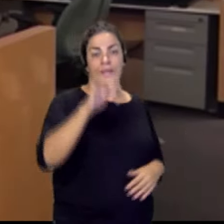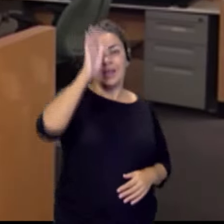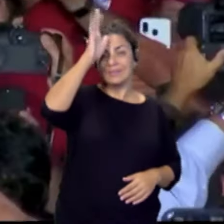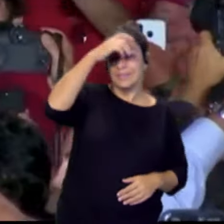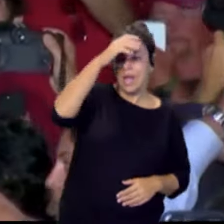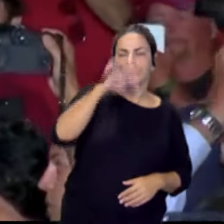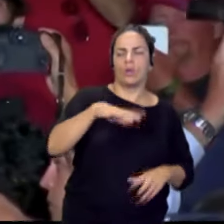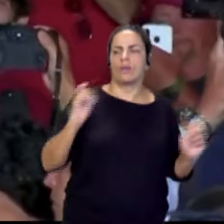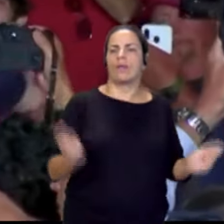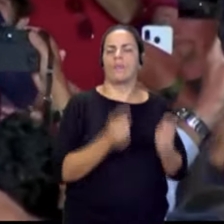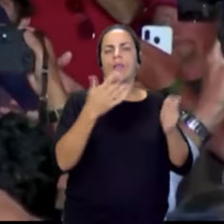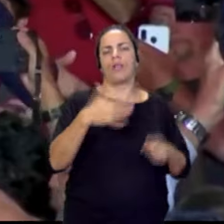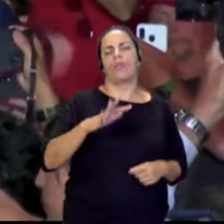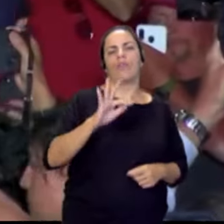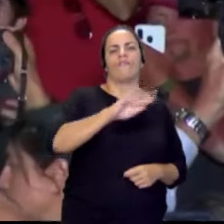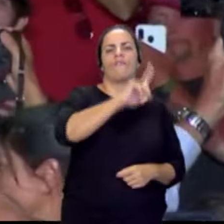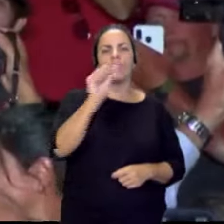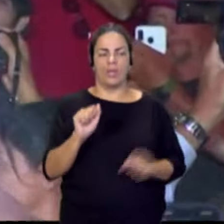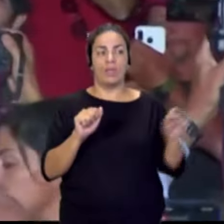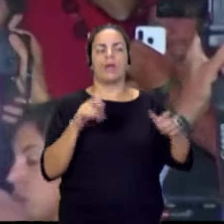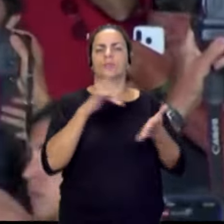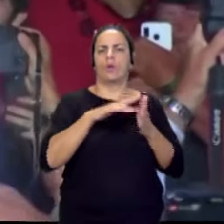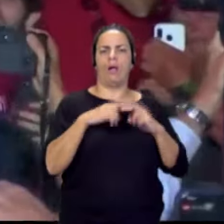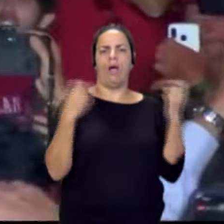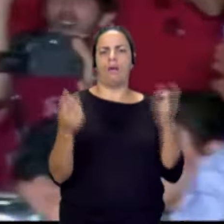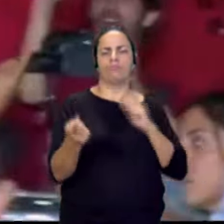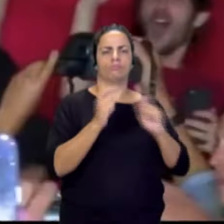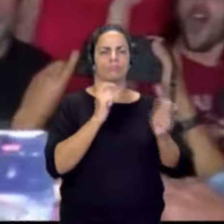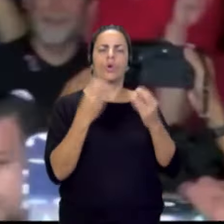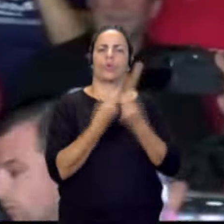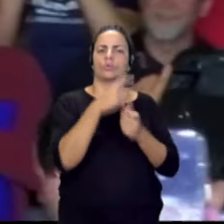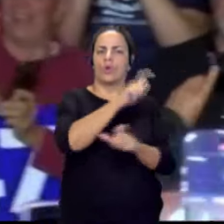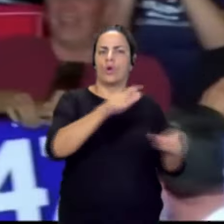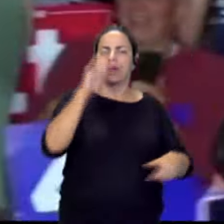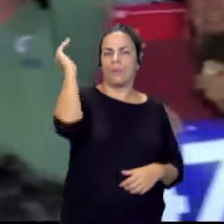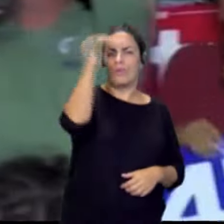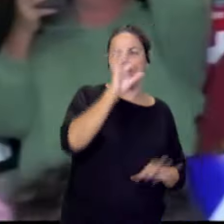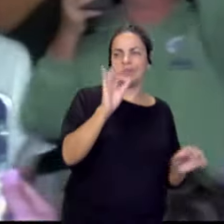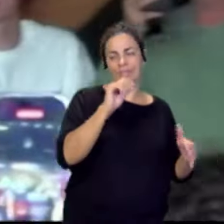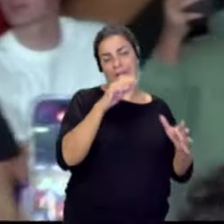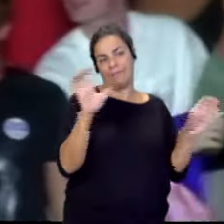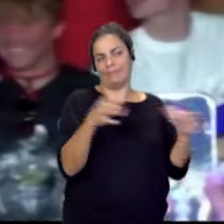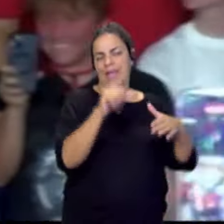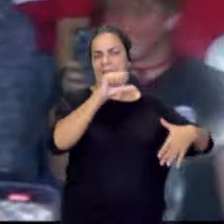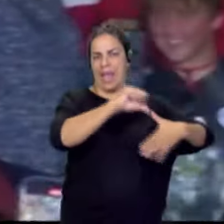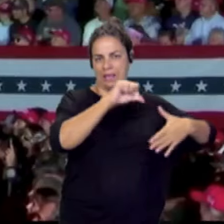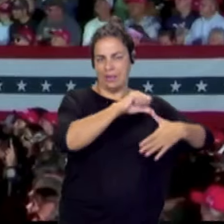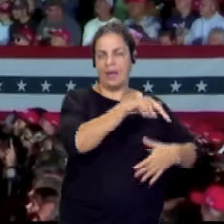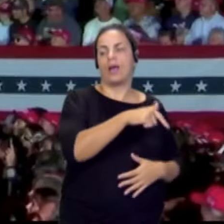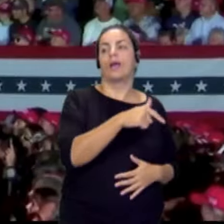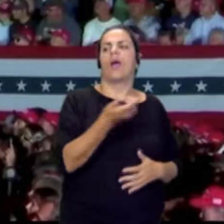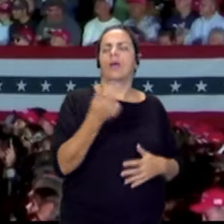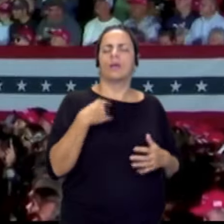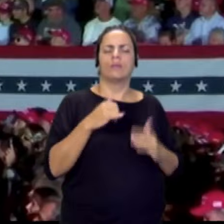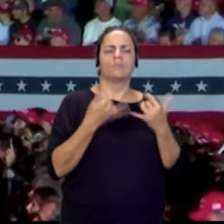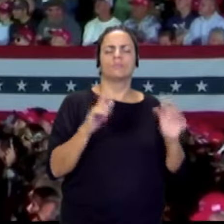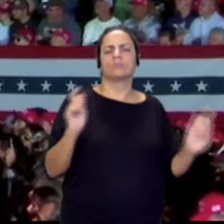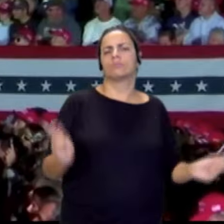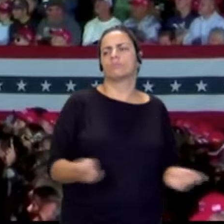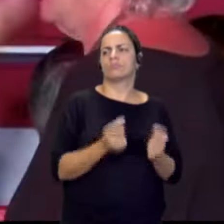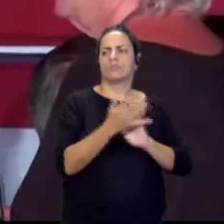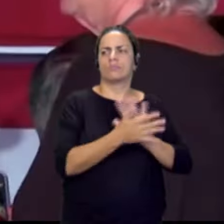Florida, donde asistió a una mesa redonda con republicanos de la comunidad latina. En el evento habló sobre todo de